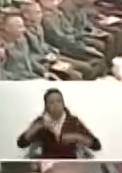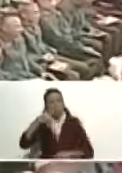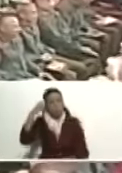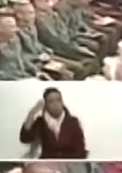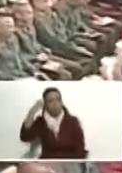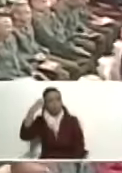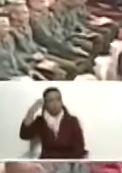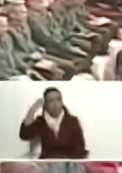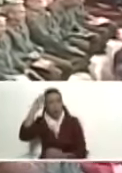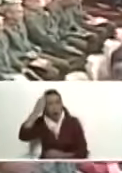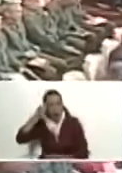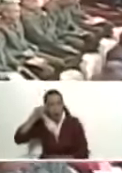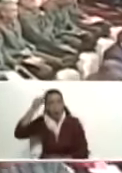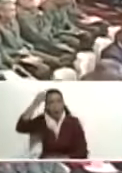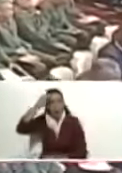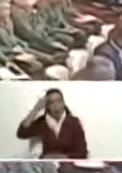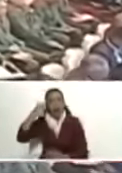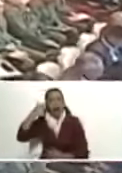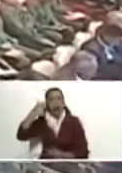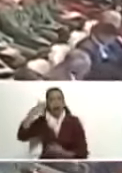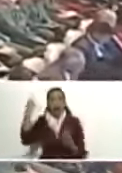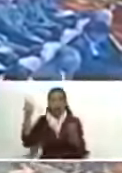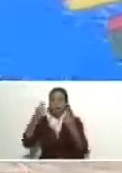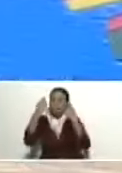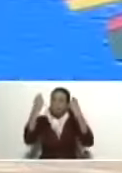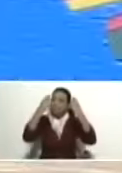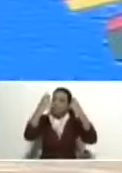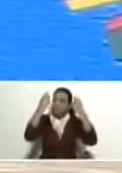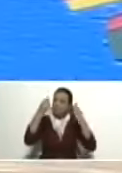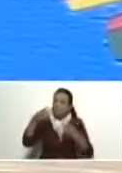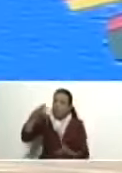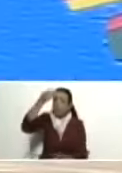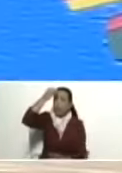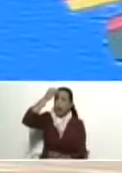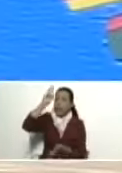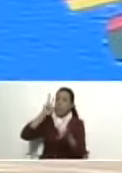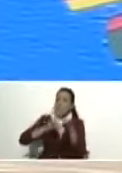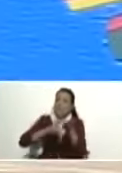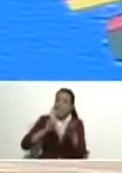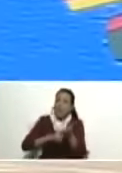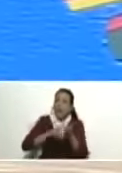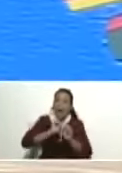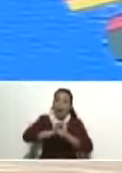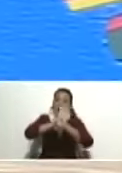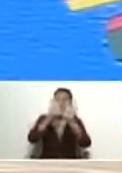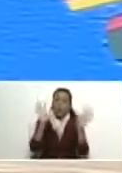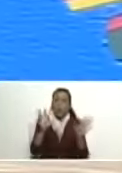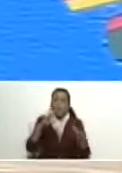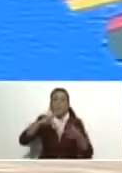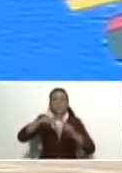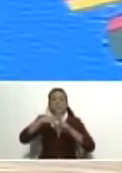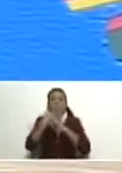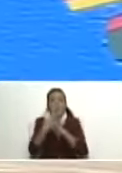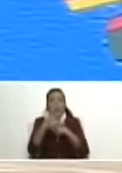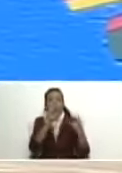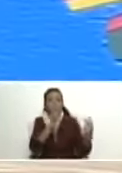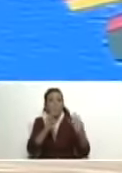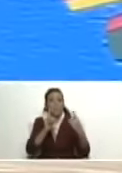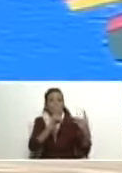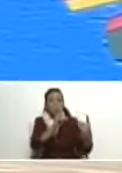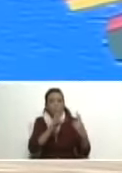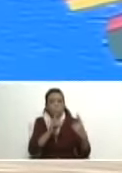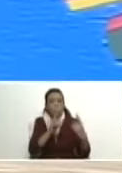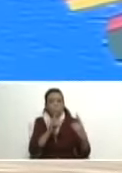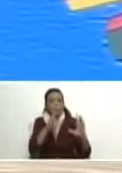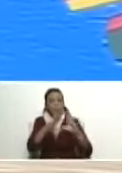nos permita una campaña verdaderamente esclarecedora, un debate